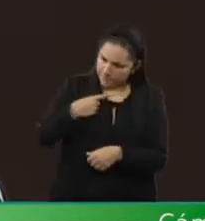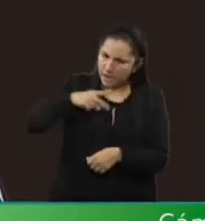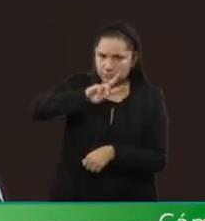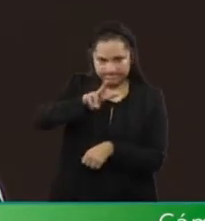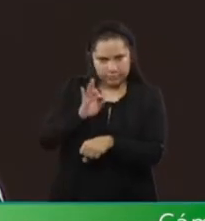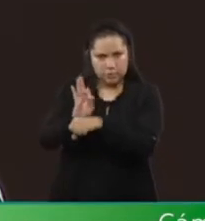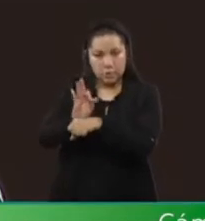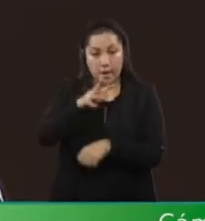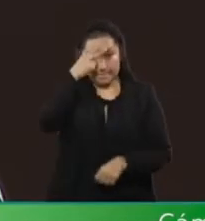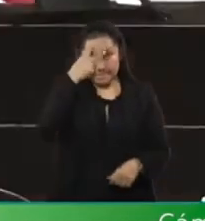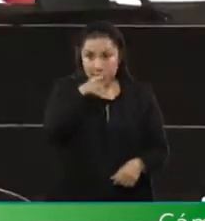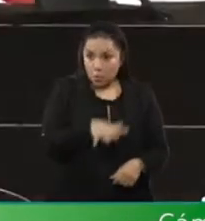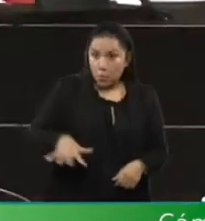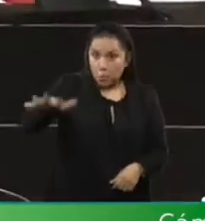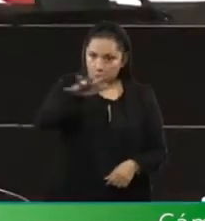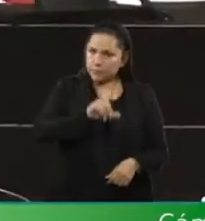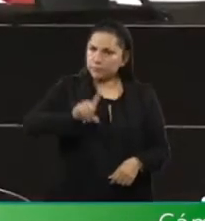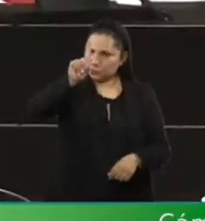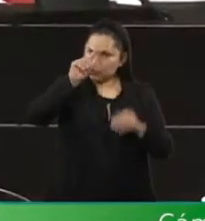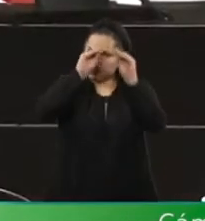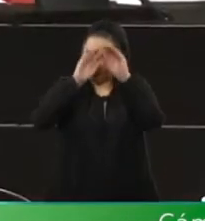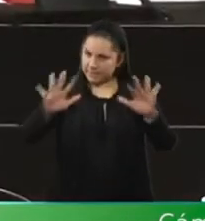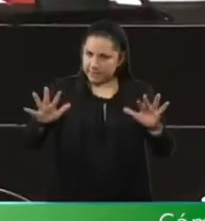Muchas gracias, compañeros. Gracias.